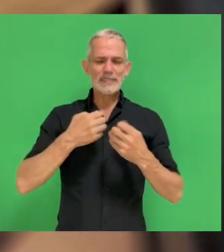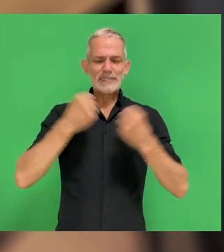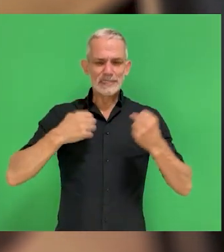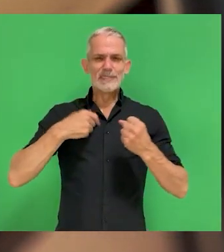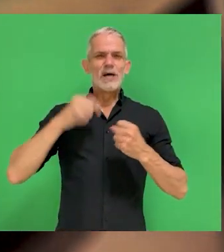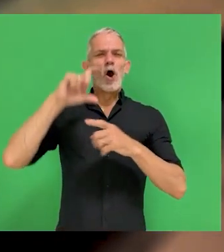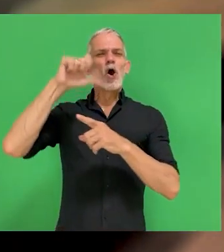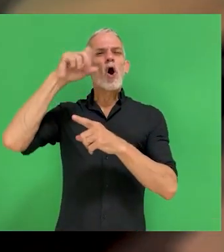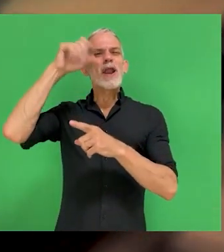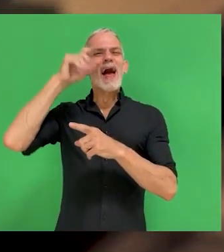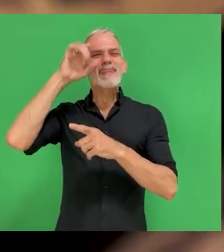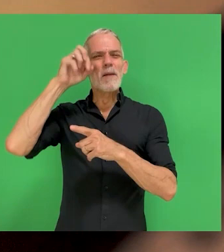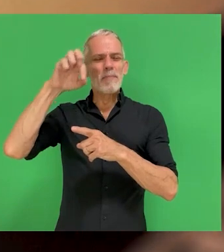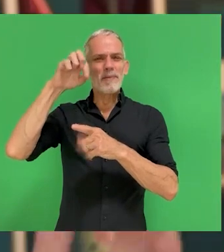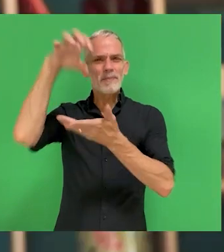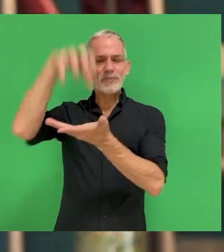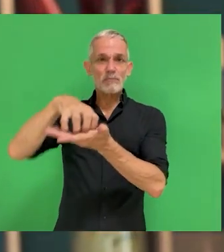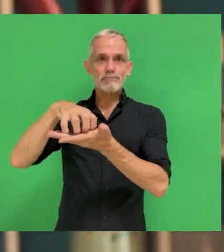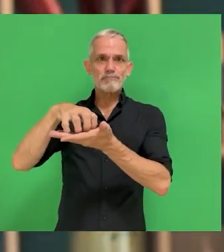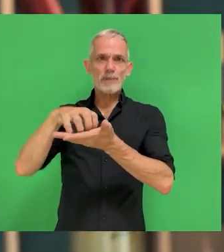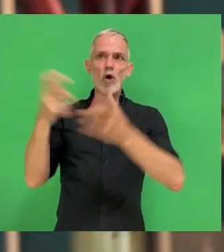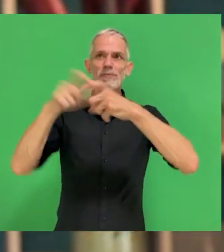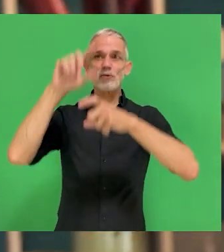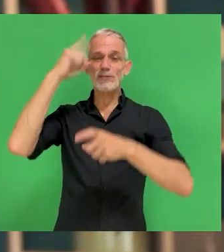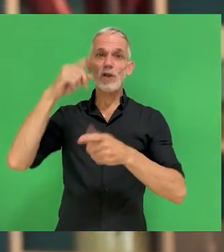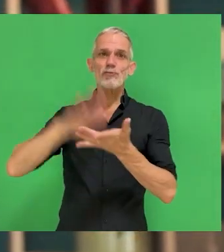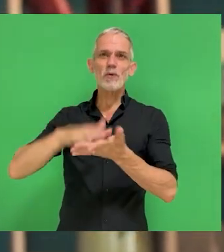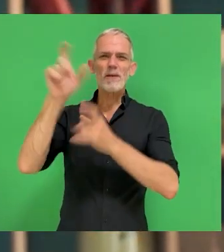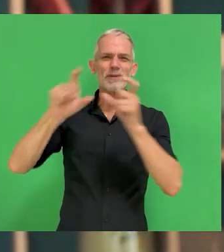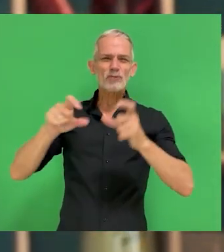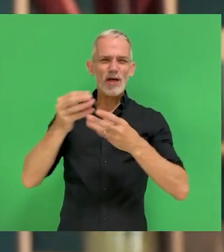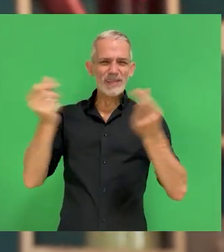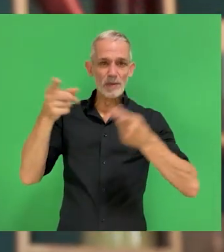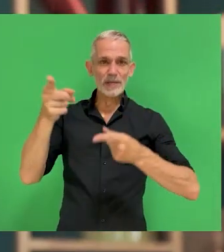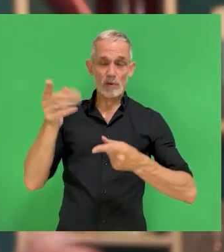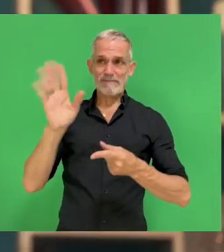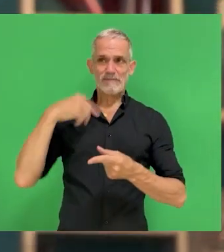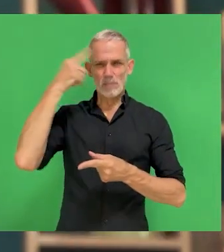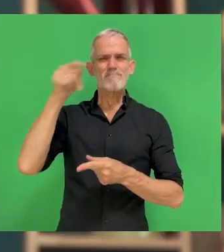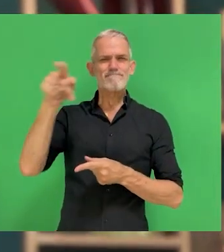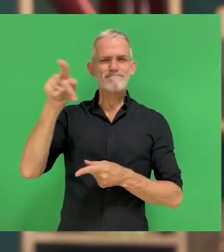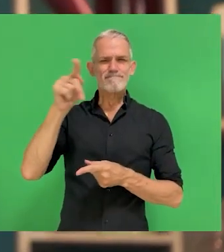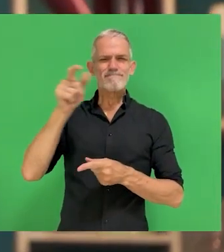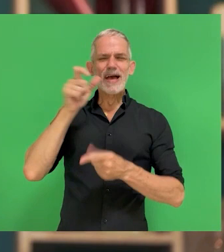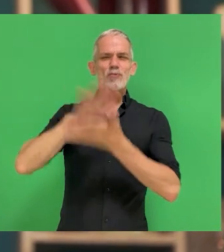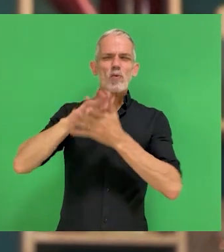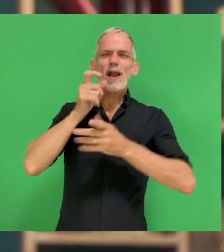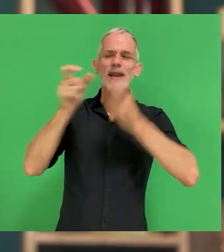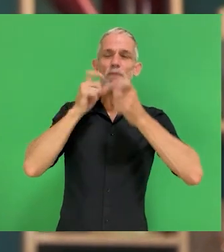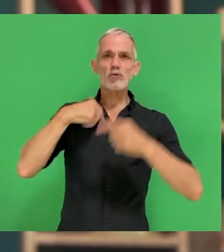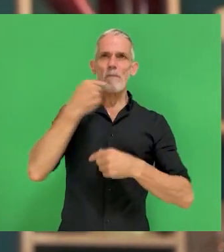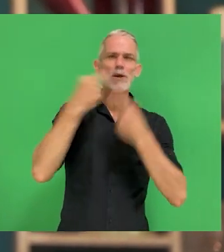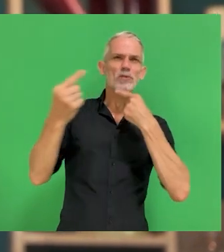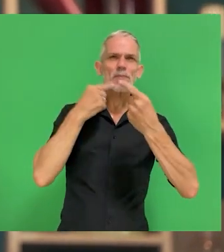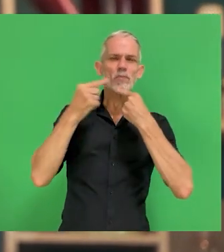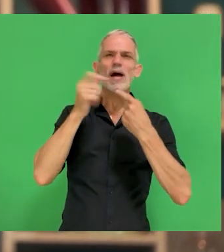la CONADEP, ¿viste? Para mí la CONADEP era como, no sé, ahí estaban las respuestas, ahí estaba,